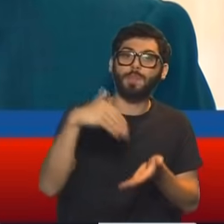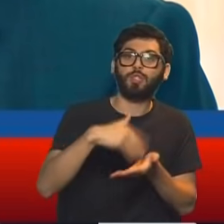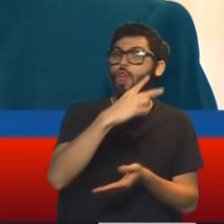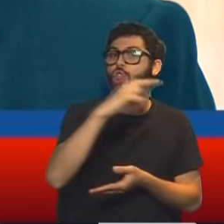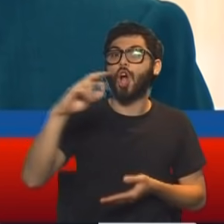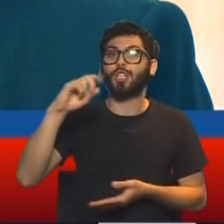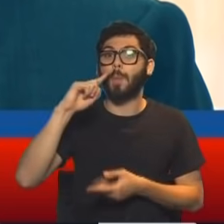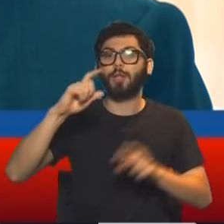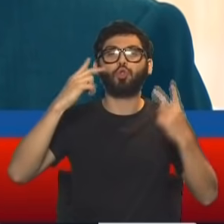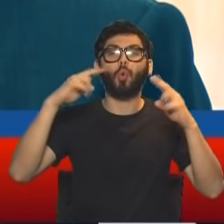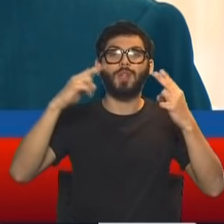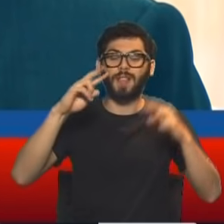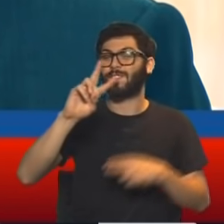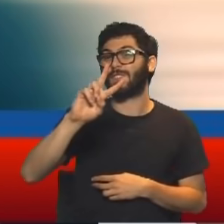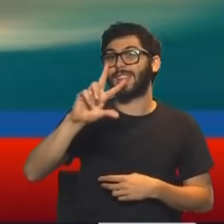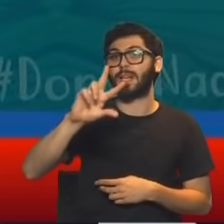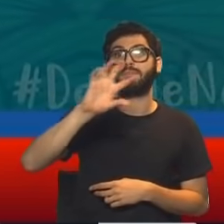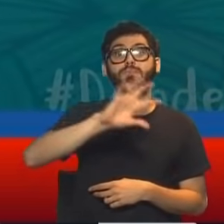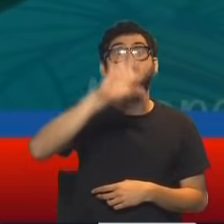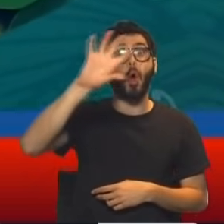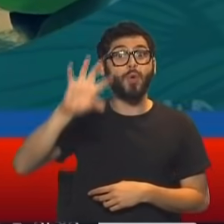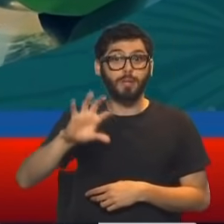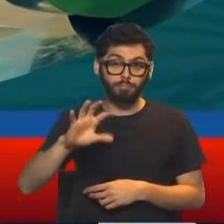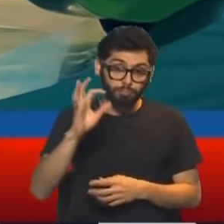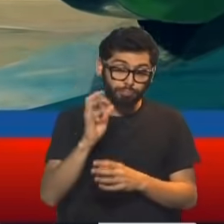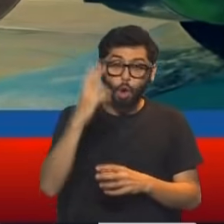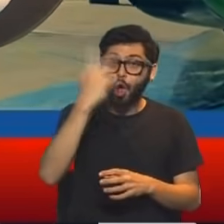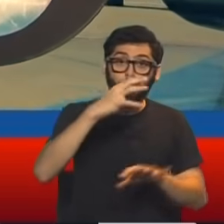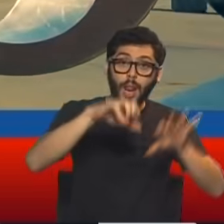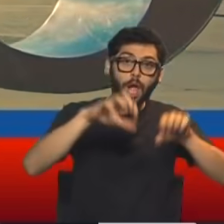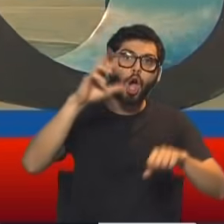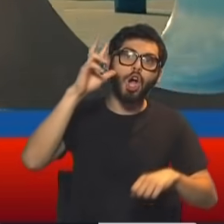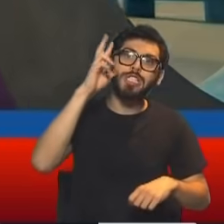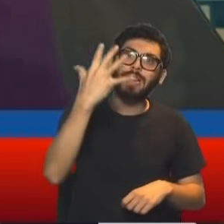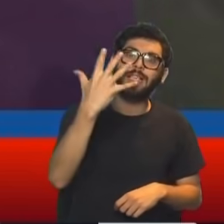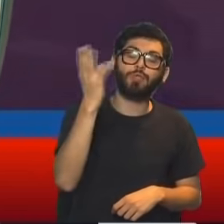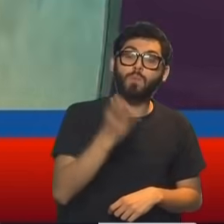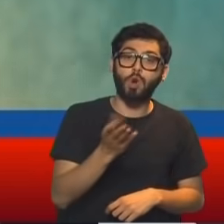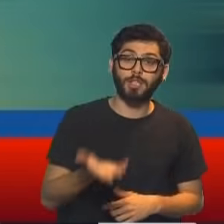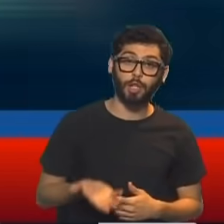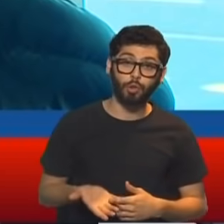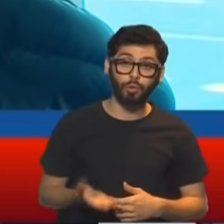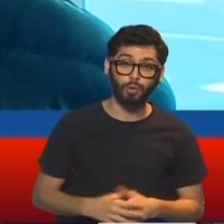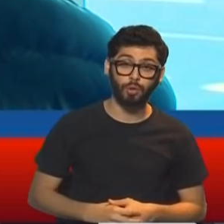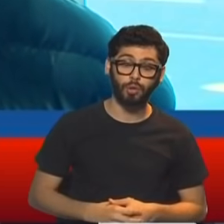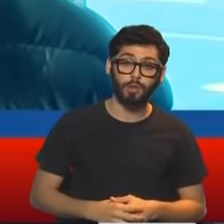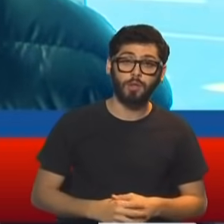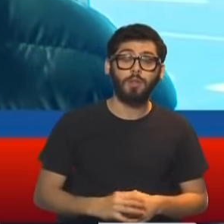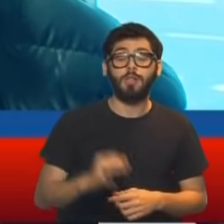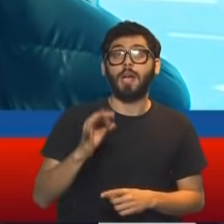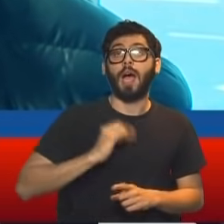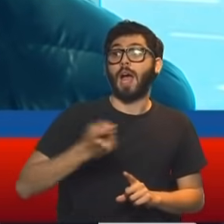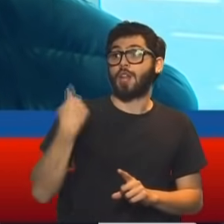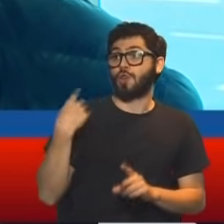turistas, 23 provincias del país con arriba del 85% de ocupación. Si tomamos el parámetro del último año